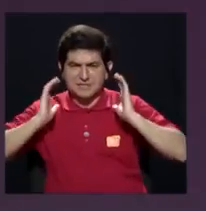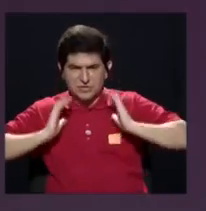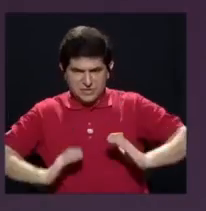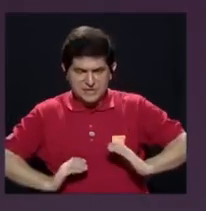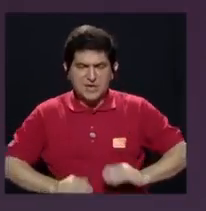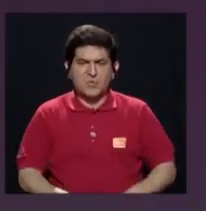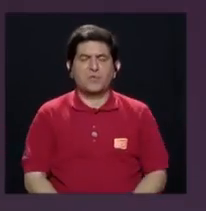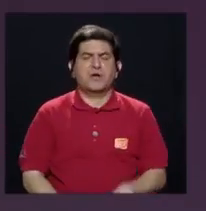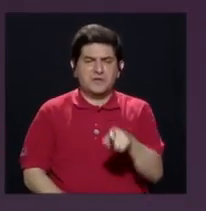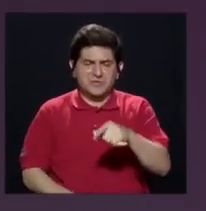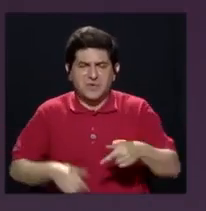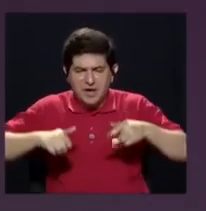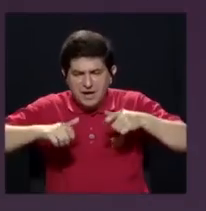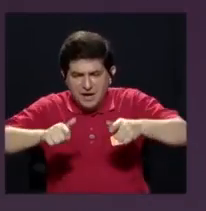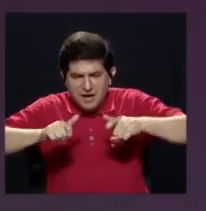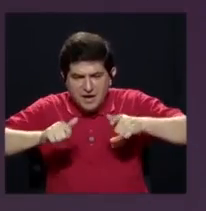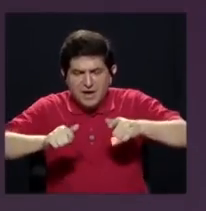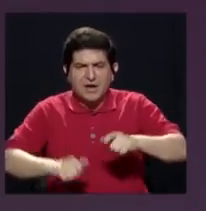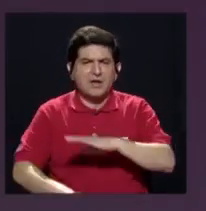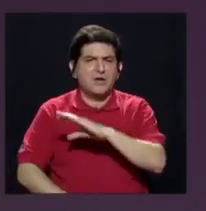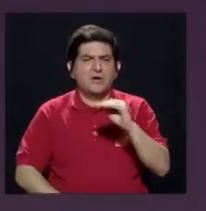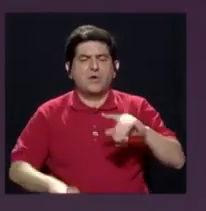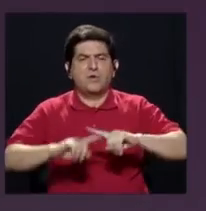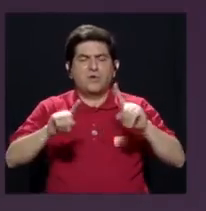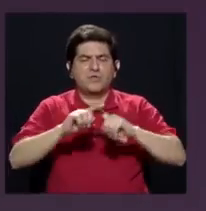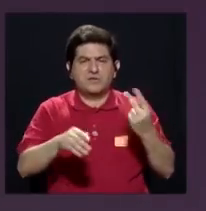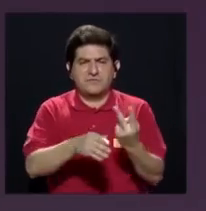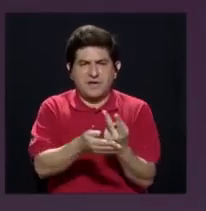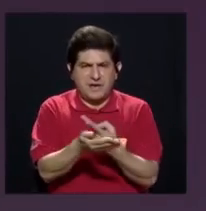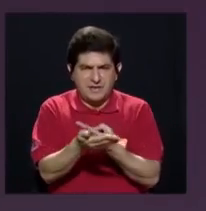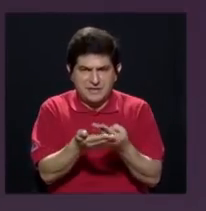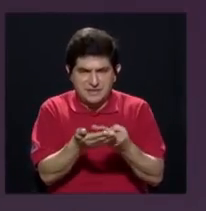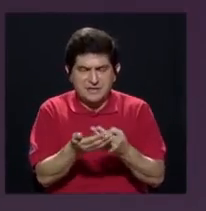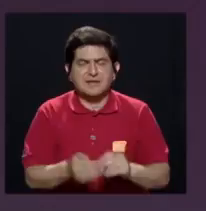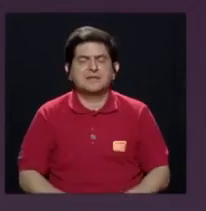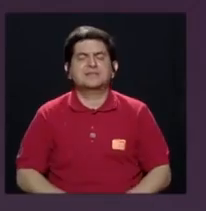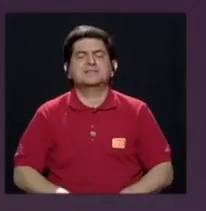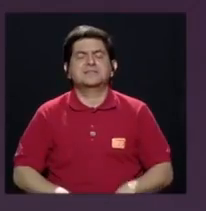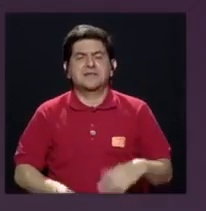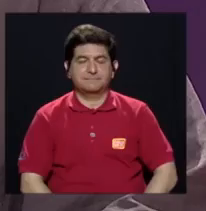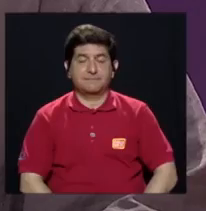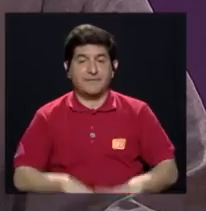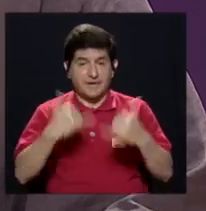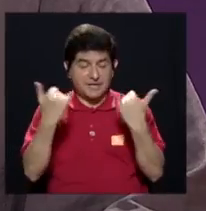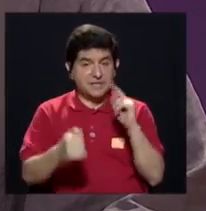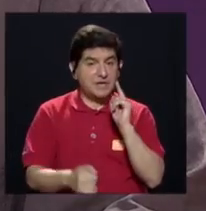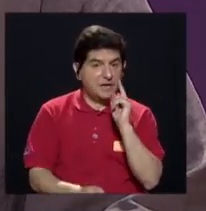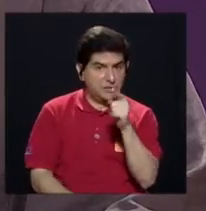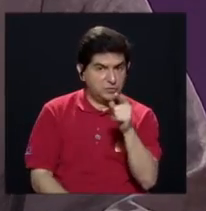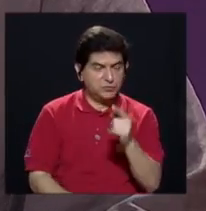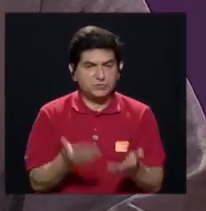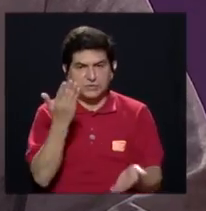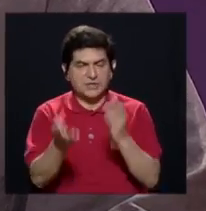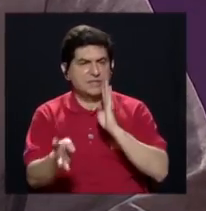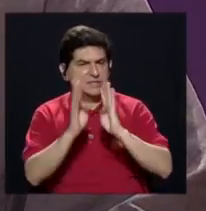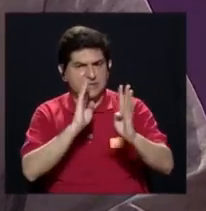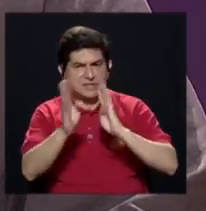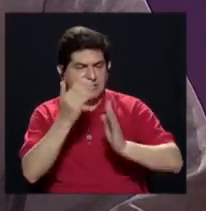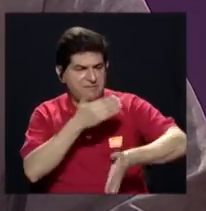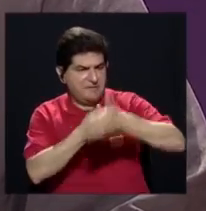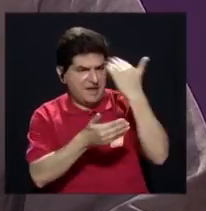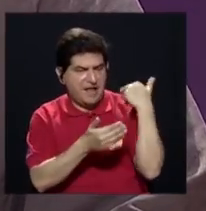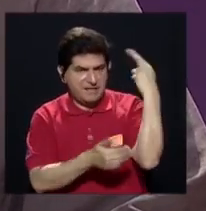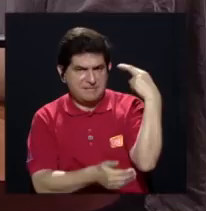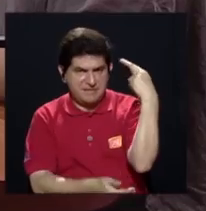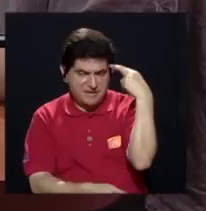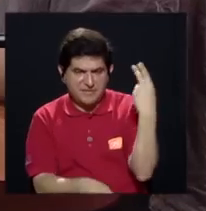también aportan a sanarnos los cuerpos y los espíritus eh eh desde otros caminos ya hablamos un po de